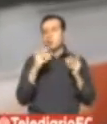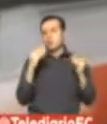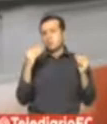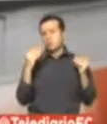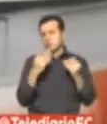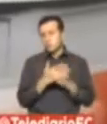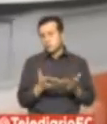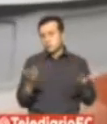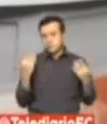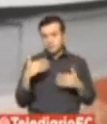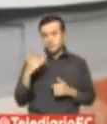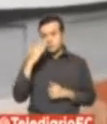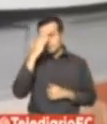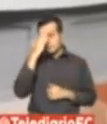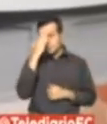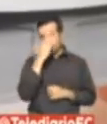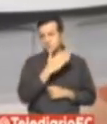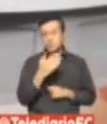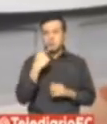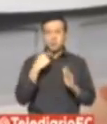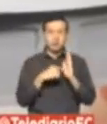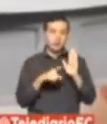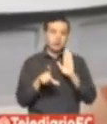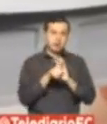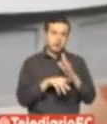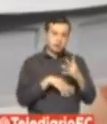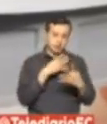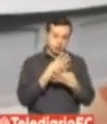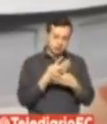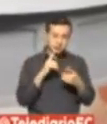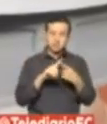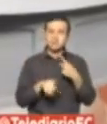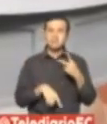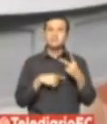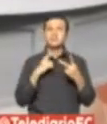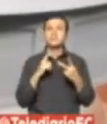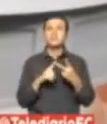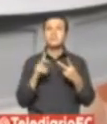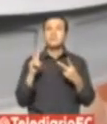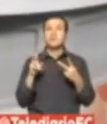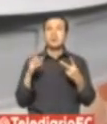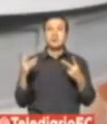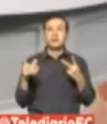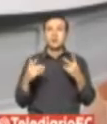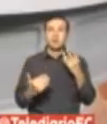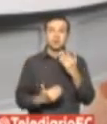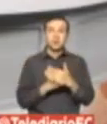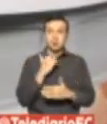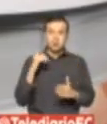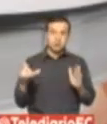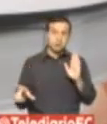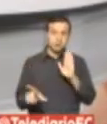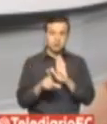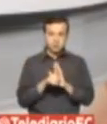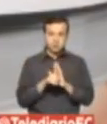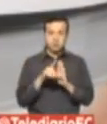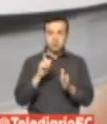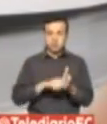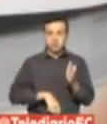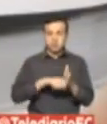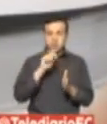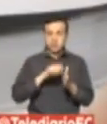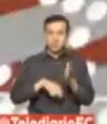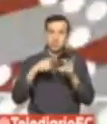muchas. Estamos hablando del Código Integral Penal, estamos hablando de la nueva ley de